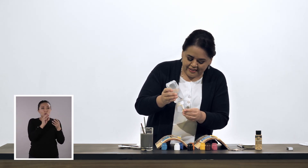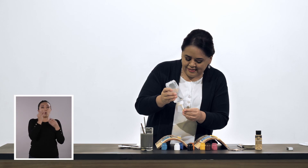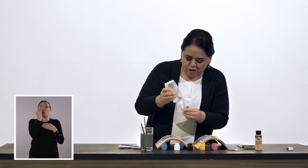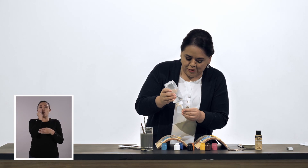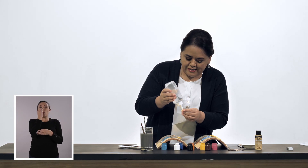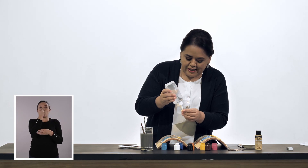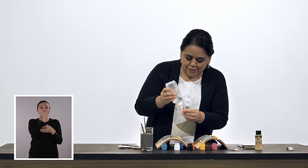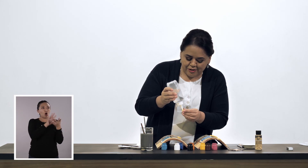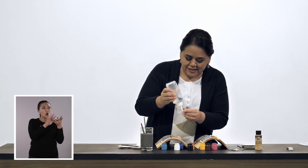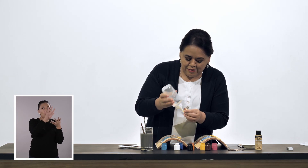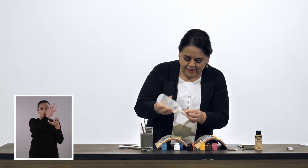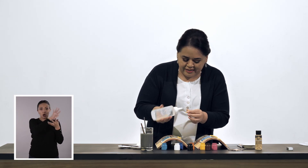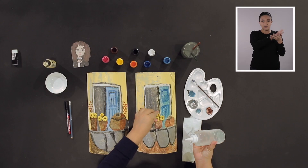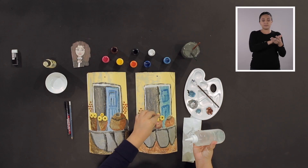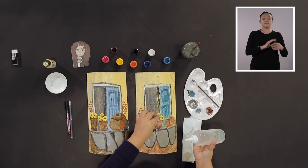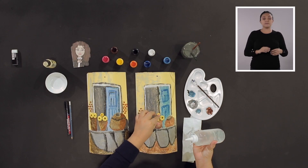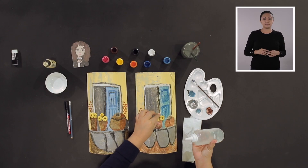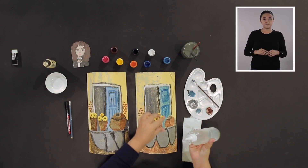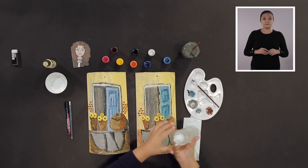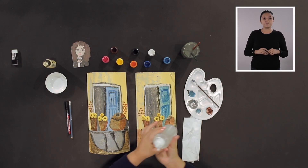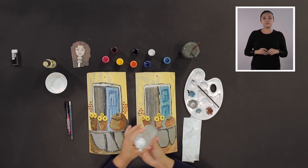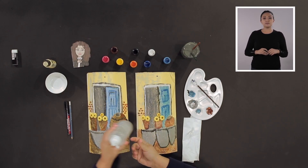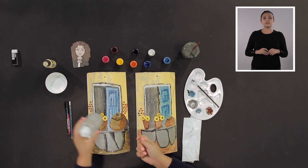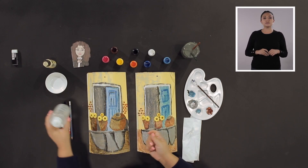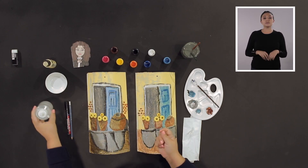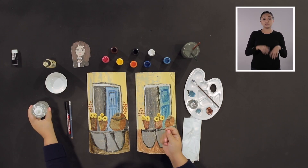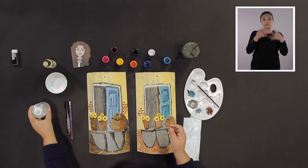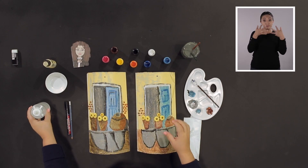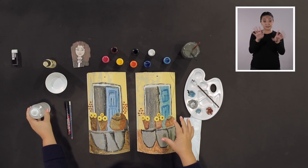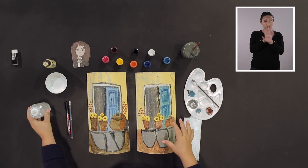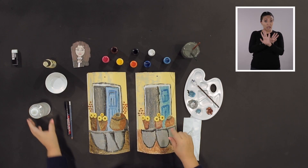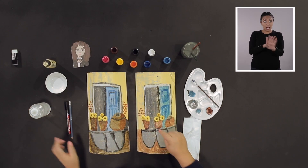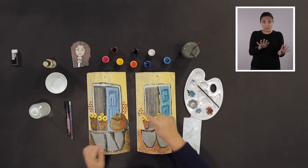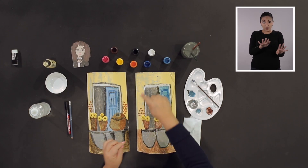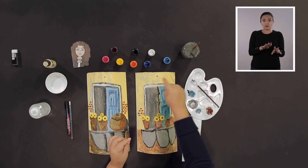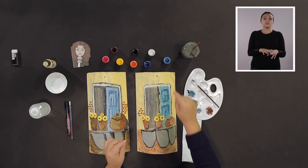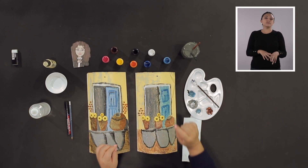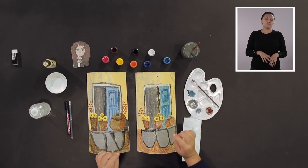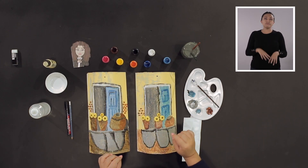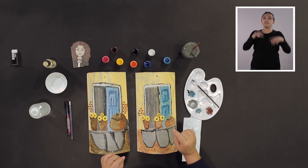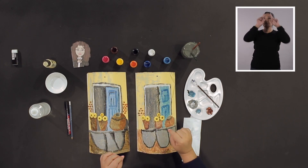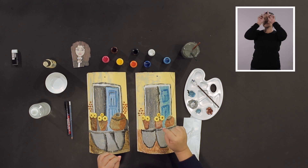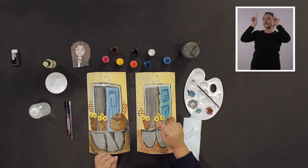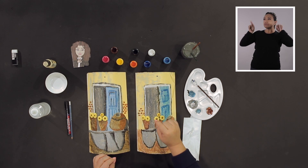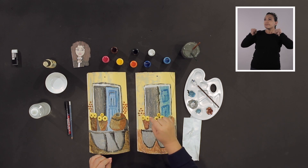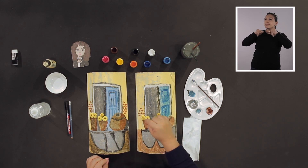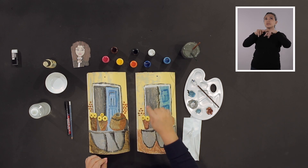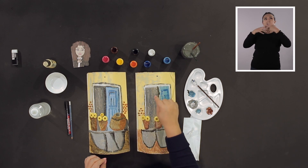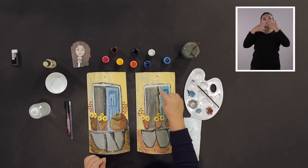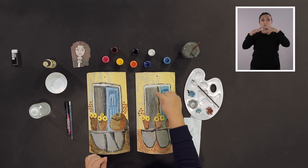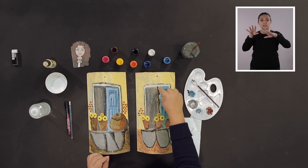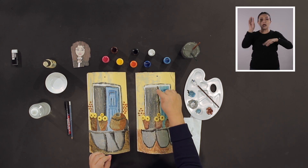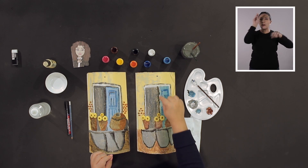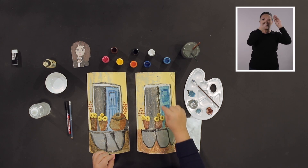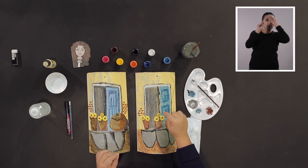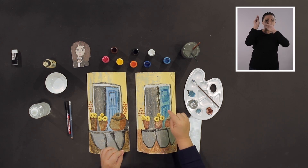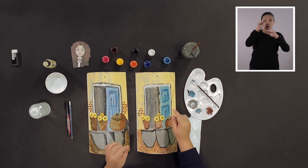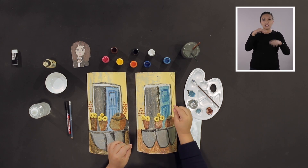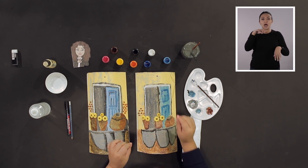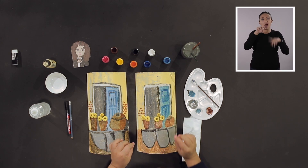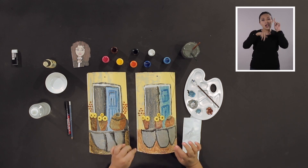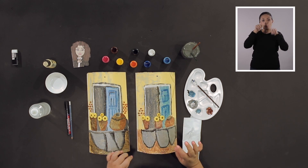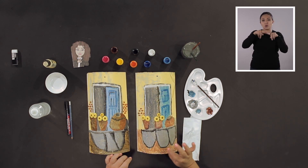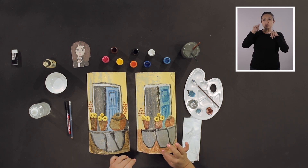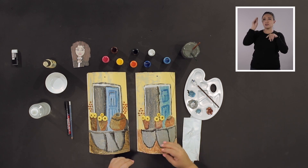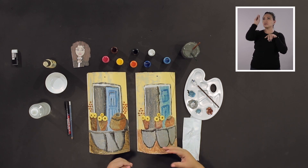floreciente, así como están las flores en mi ventana. Cuando haya terminado de hacer todos los bordes, porque todavía me faltan poner algunos bordes por